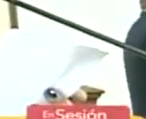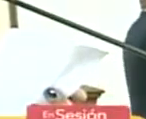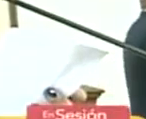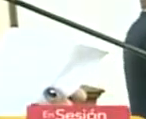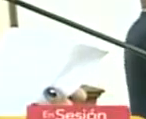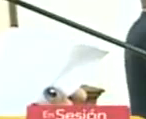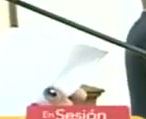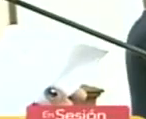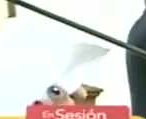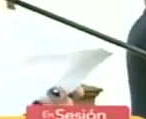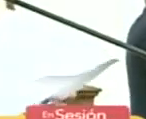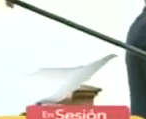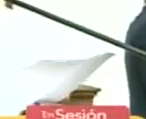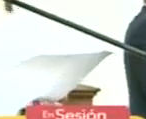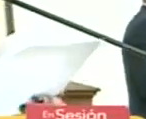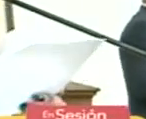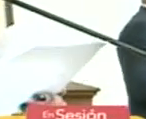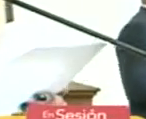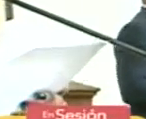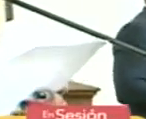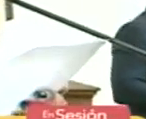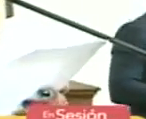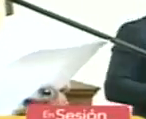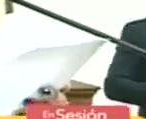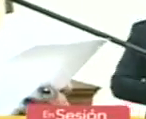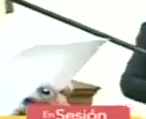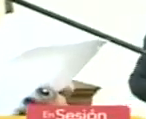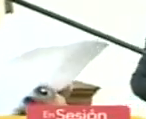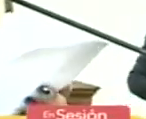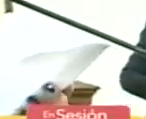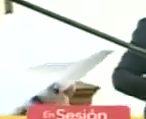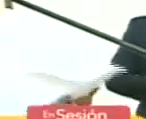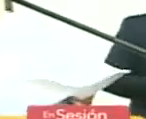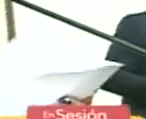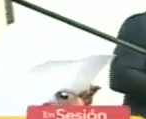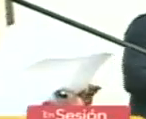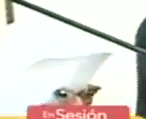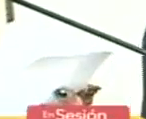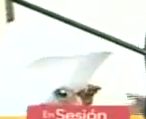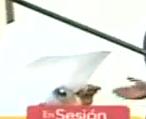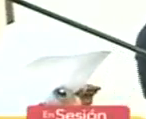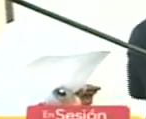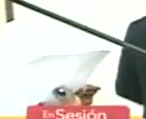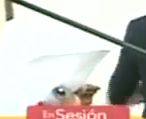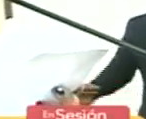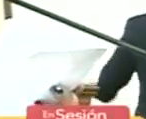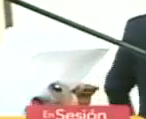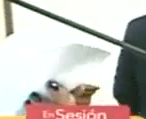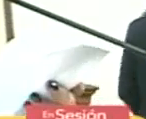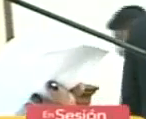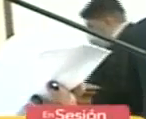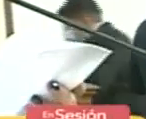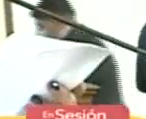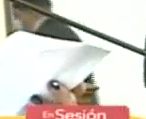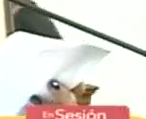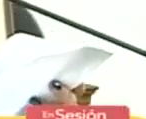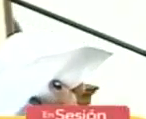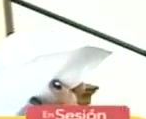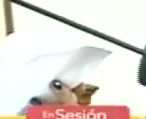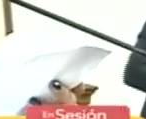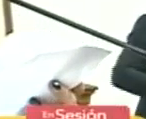martes 2 de agosto de 2022. Previo anuncio de Secretaría de la existencia del quórum reglamentario, el presidente de